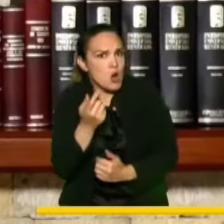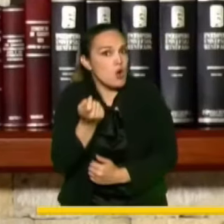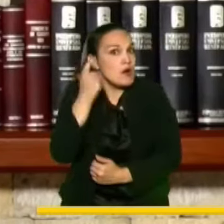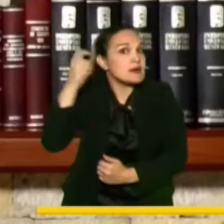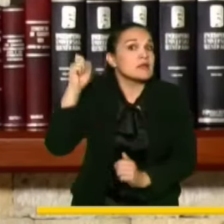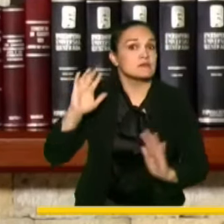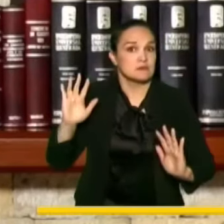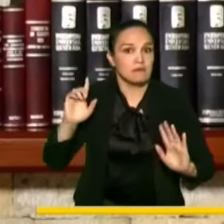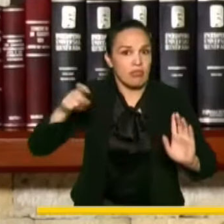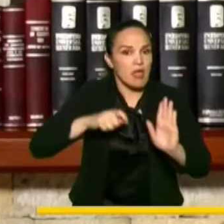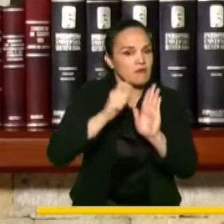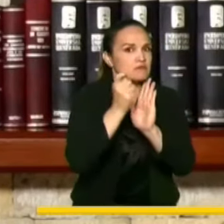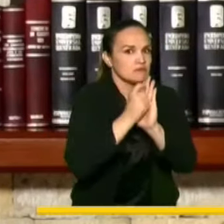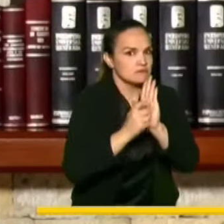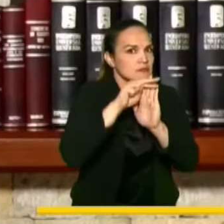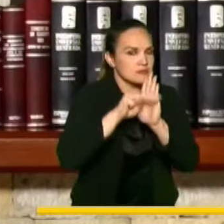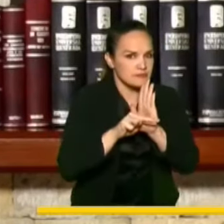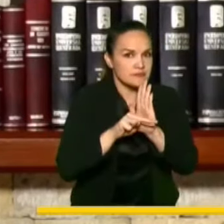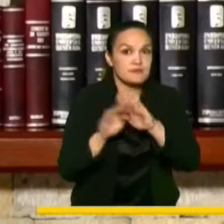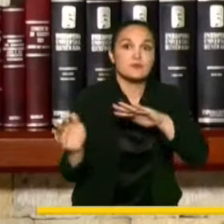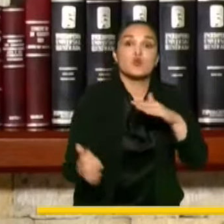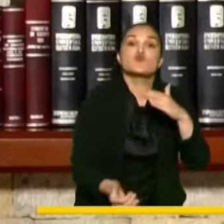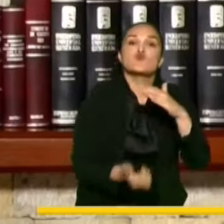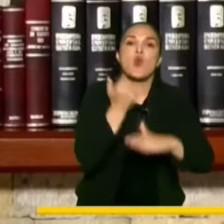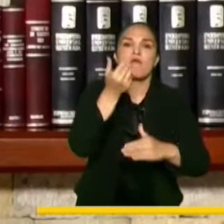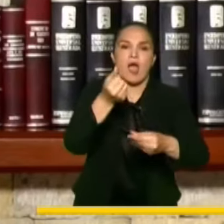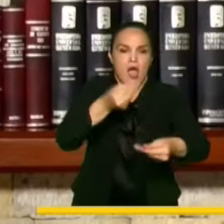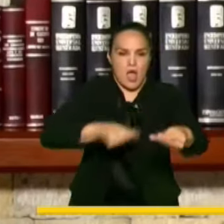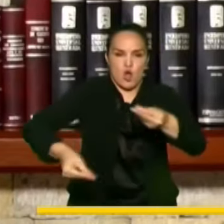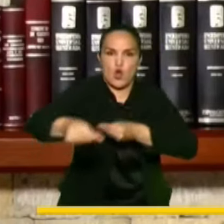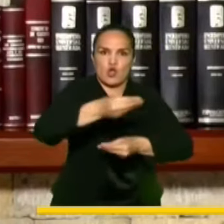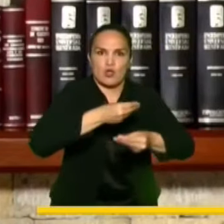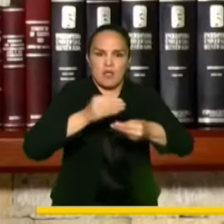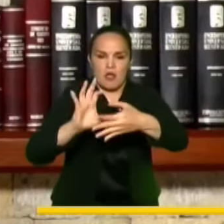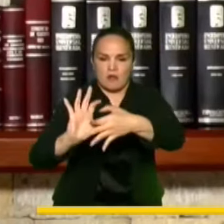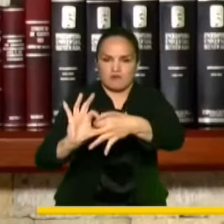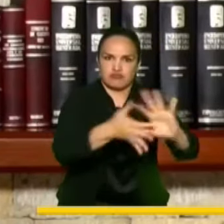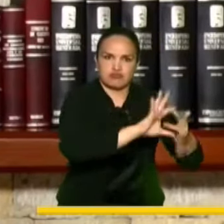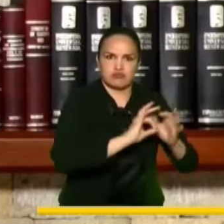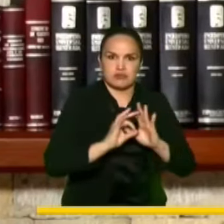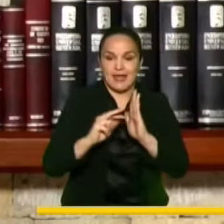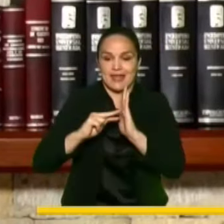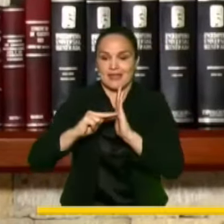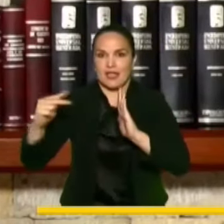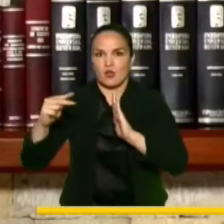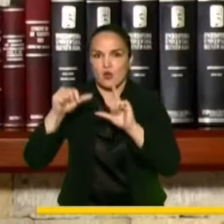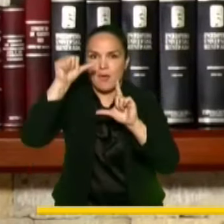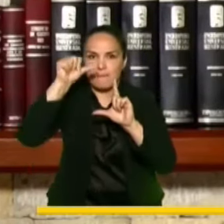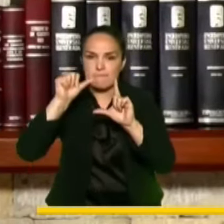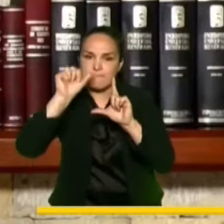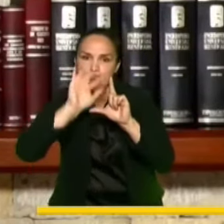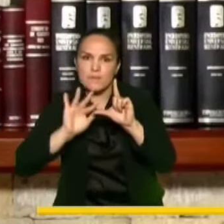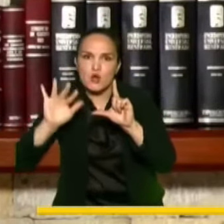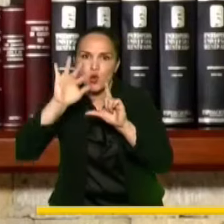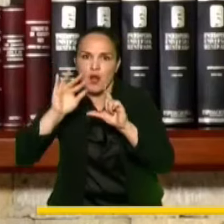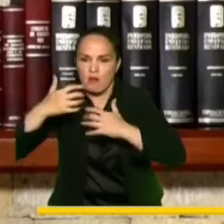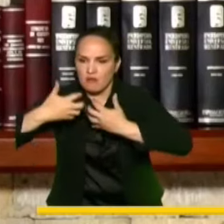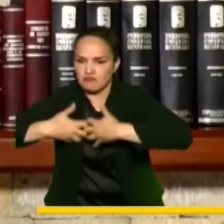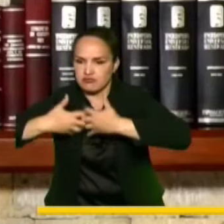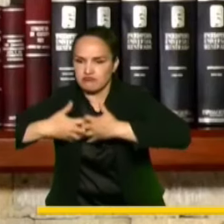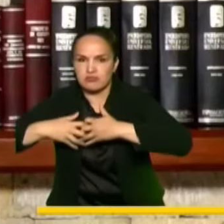nueva economía es una articulación de tecnologías de programación de máquinas y de energías